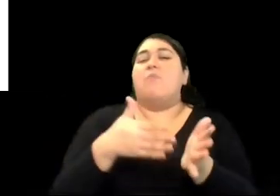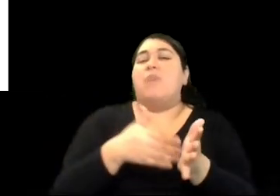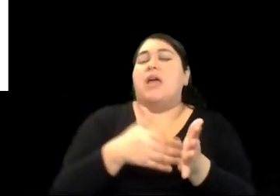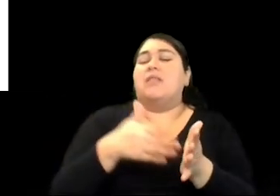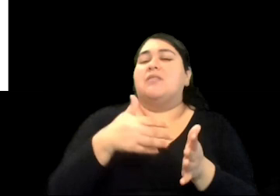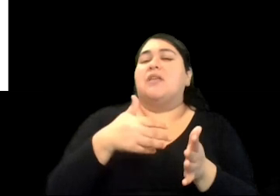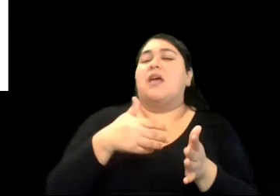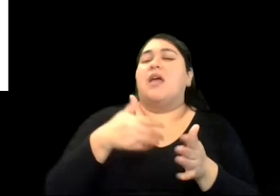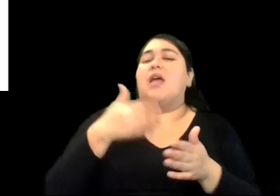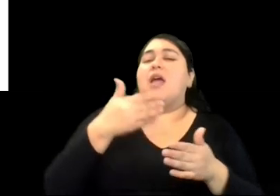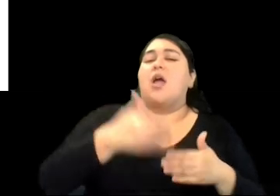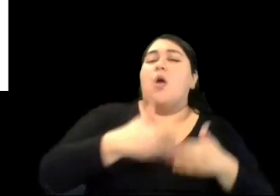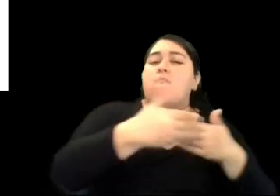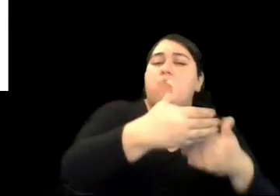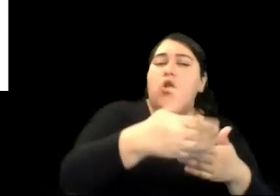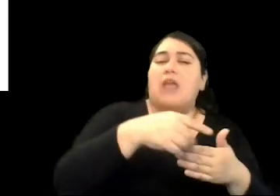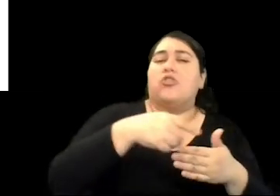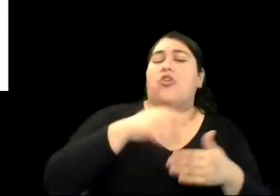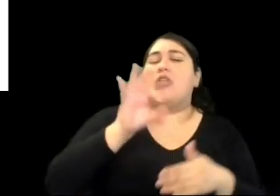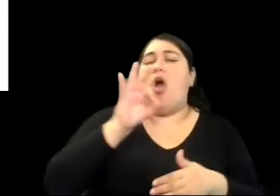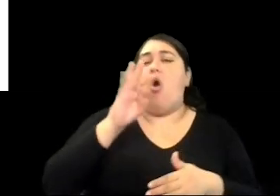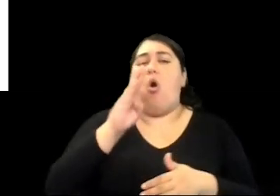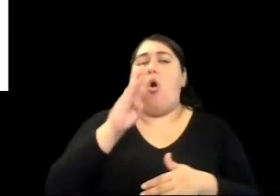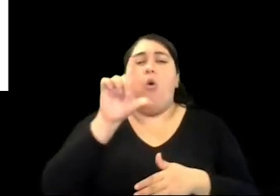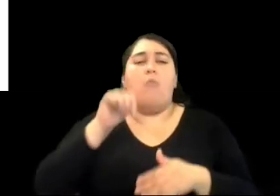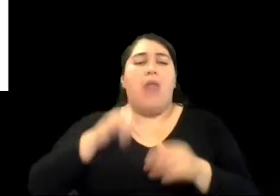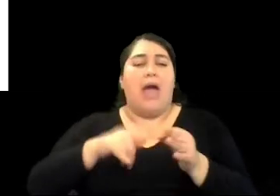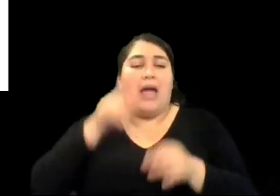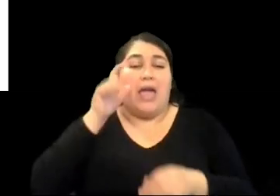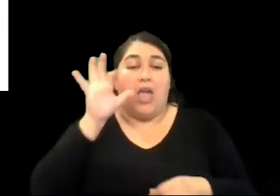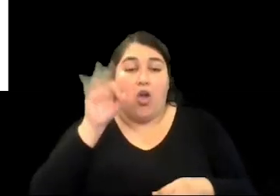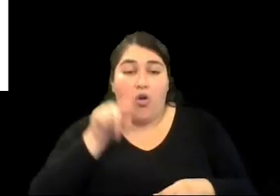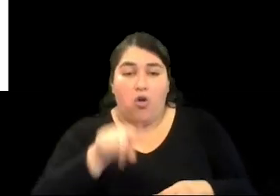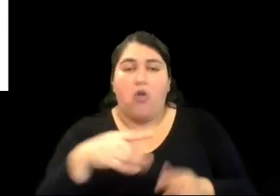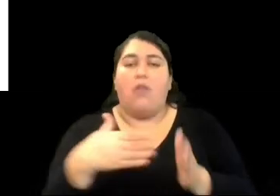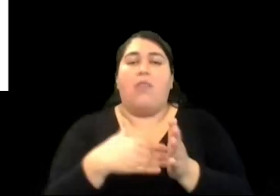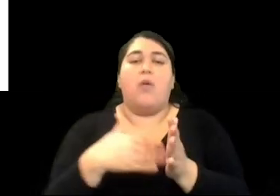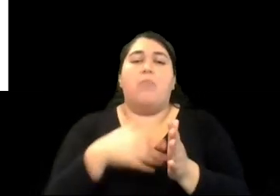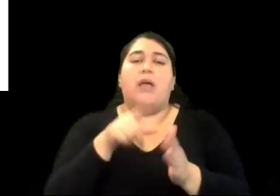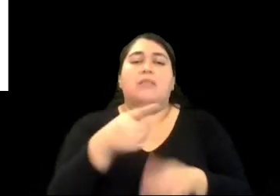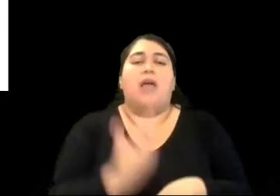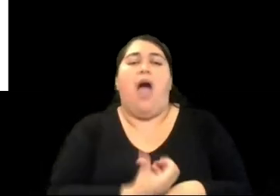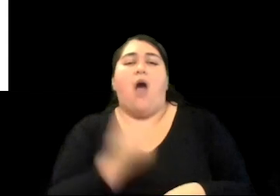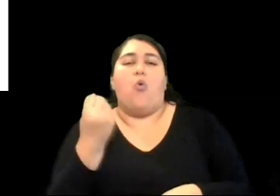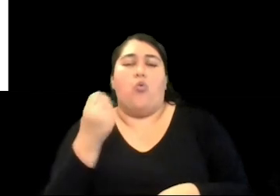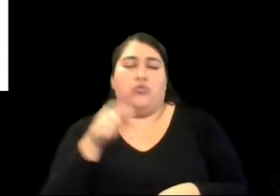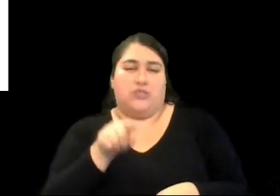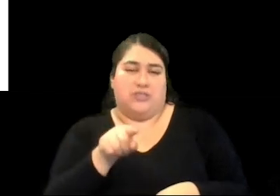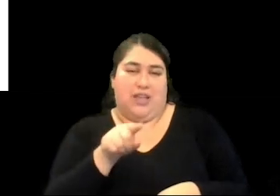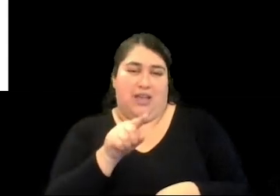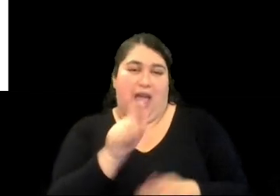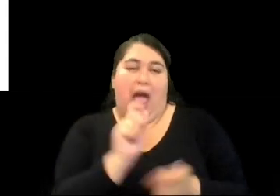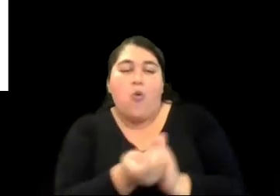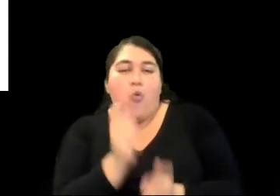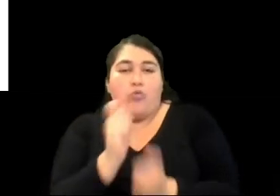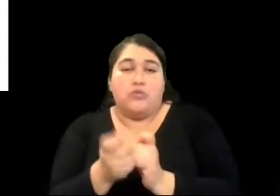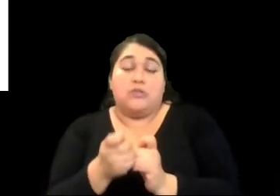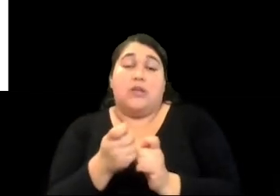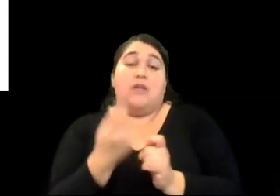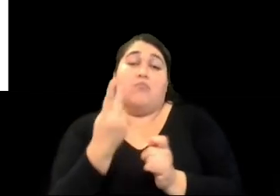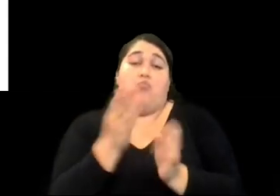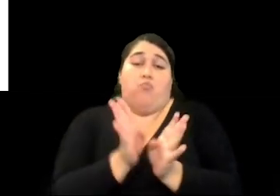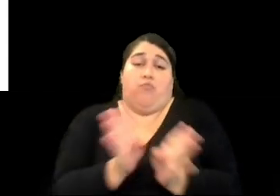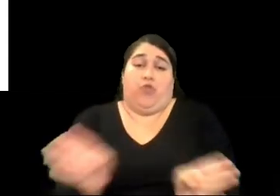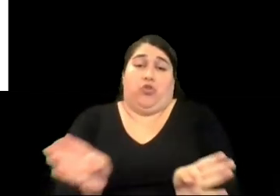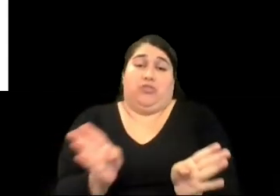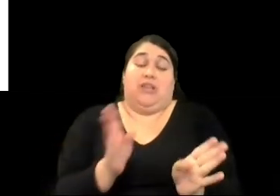por blanqueo, Sí, podría ser que un ajuste ingrese por título 1 o por título 2. No sí.